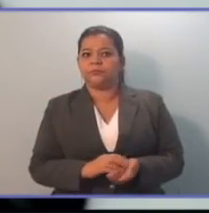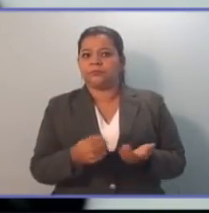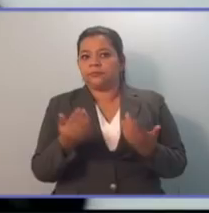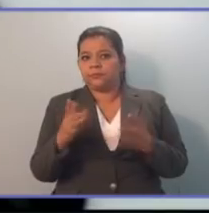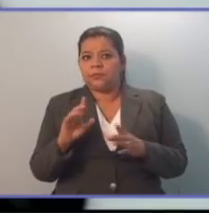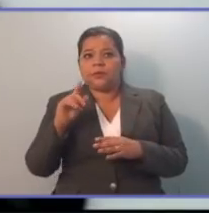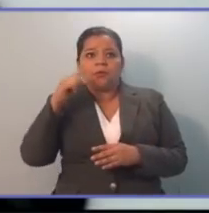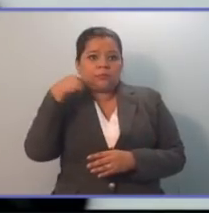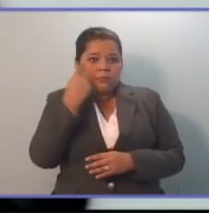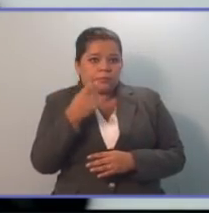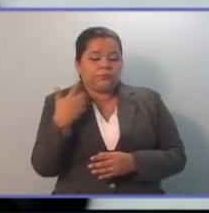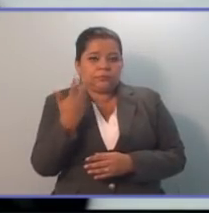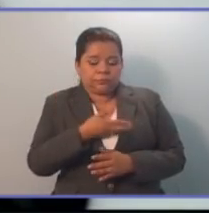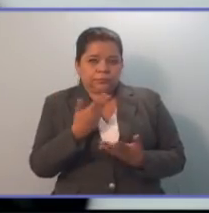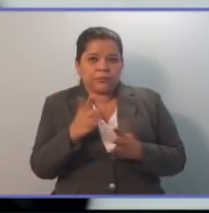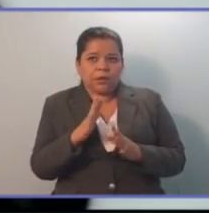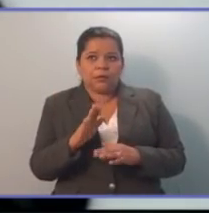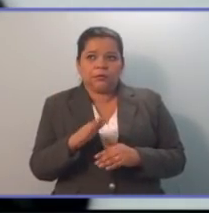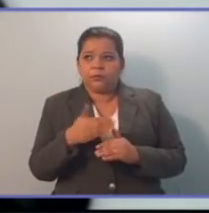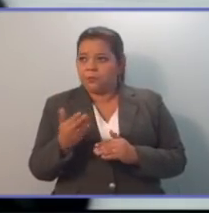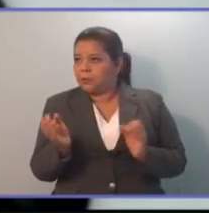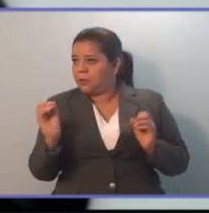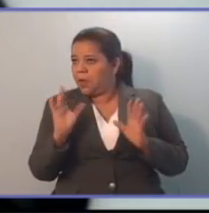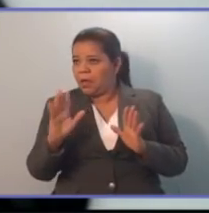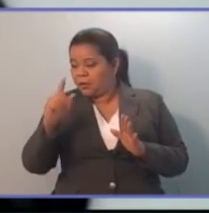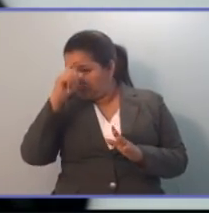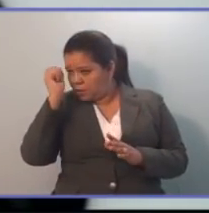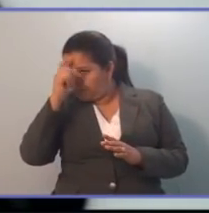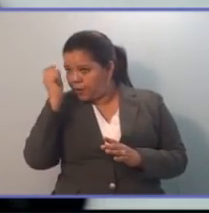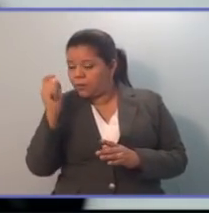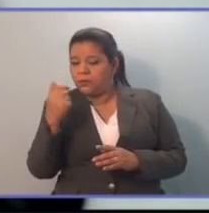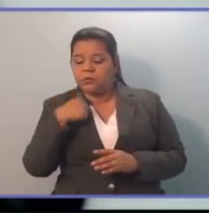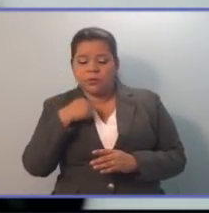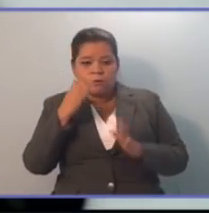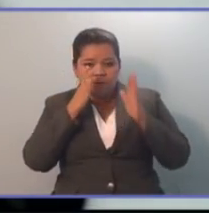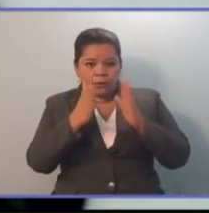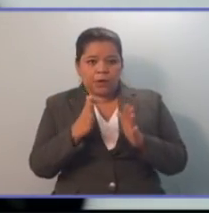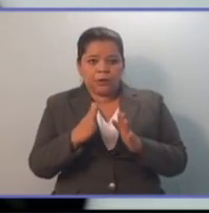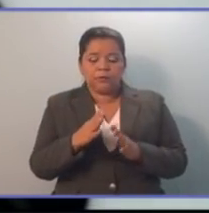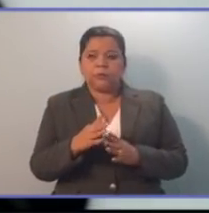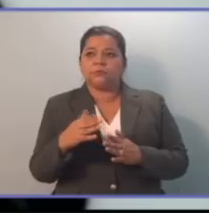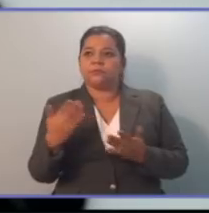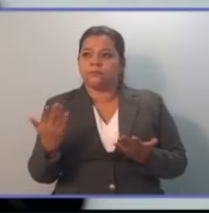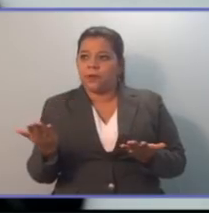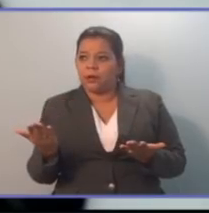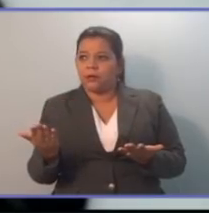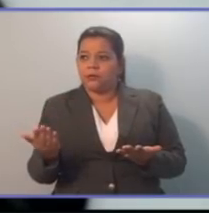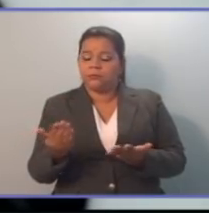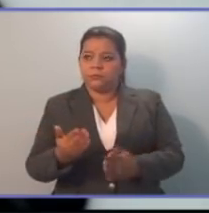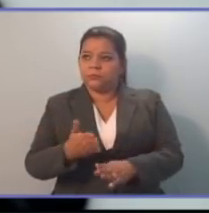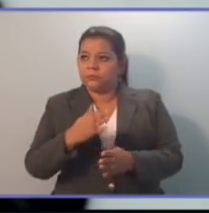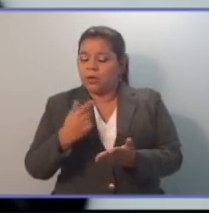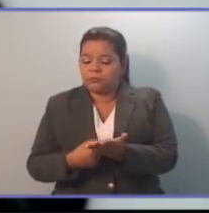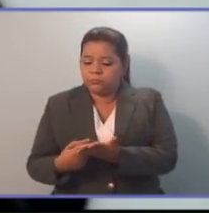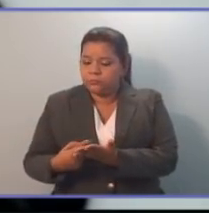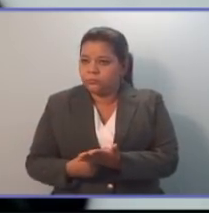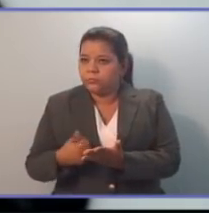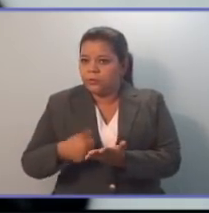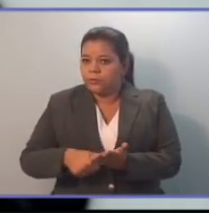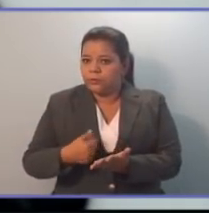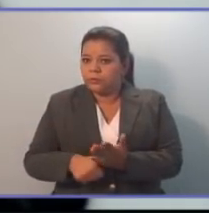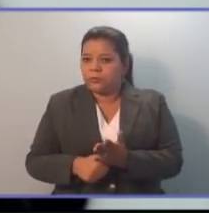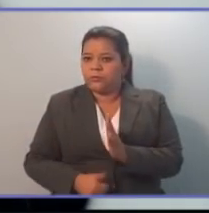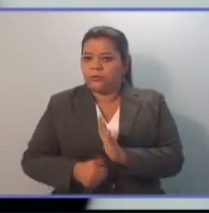a la mañana pues estuvimos sin trabajo. Y ahí es donde me dediqué un poco a la litis. Así es que, señores y señoras, sé lo que